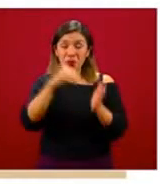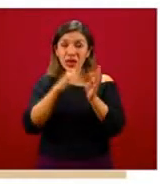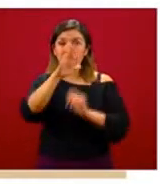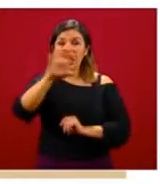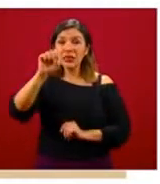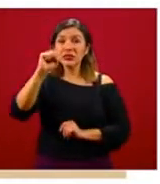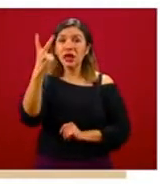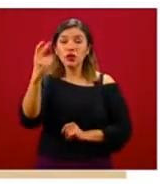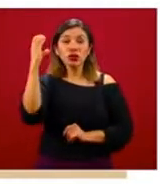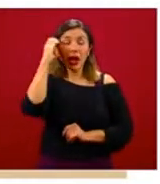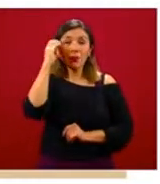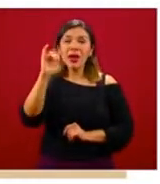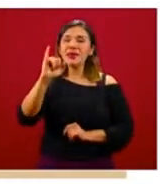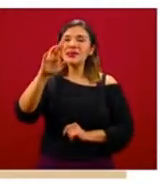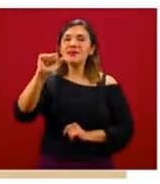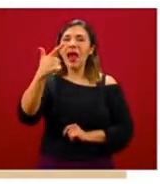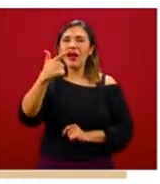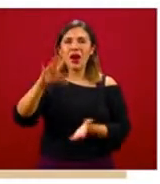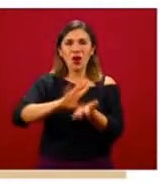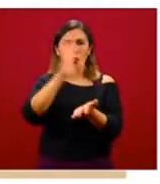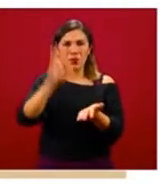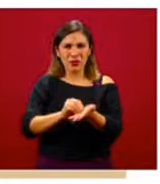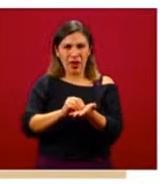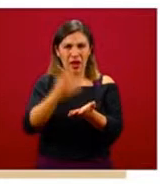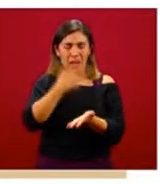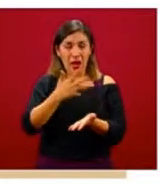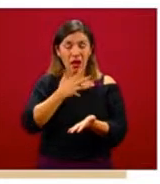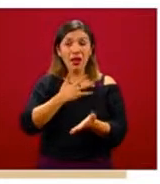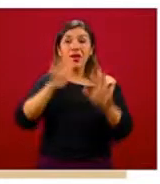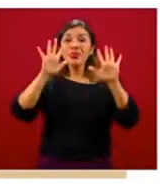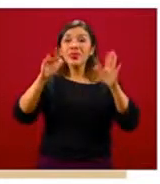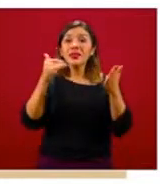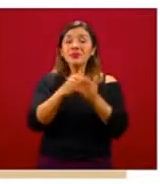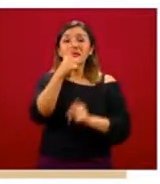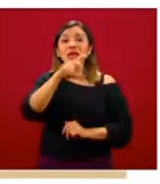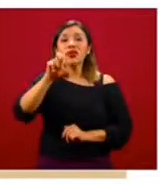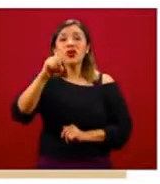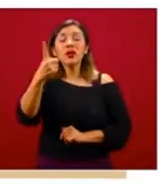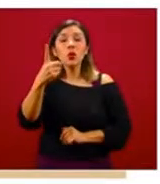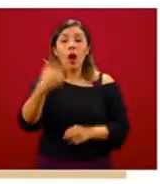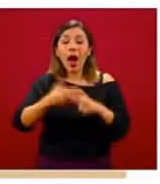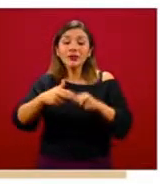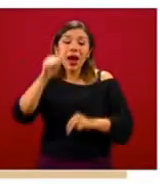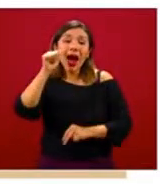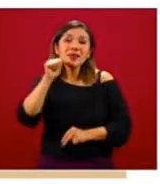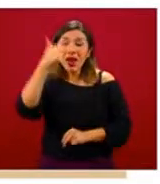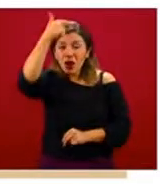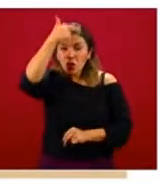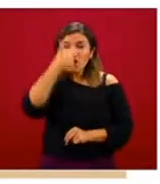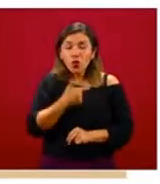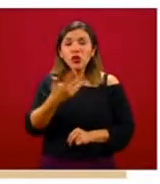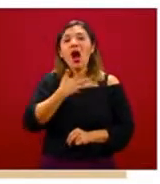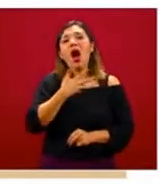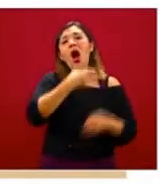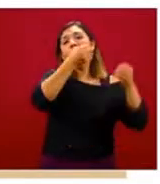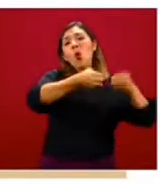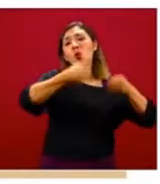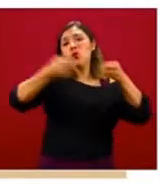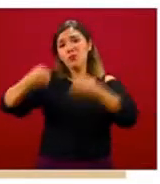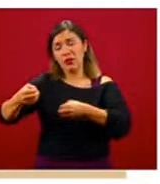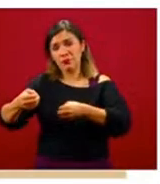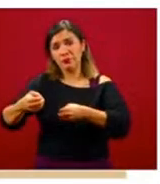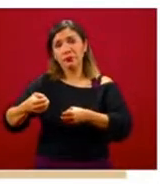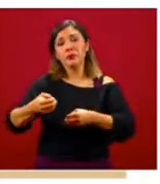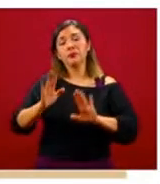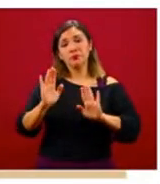22.562 And camas IRAG for general que se tenían, 10.131 están al corte del día de ayer a la 22,562 medianoche total IRAG ocupadas. beds, Pero la